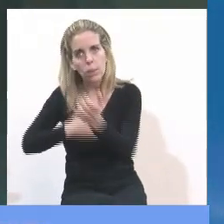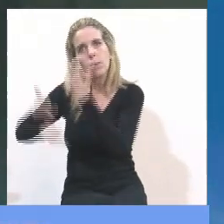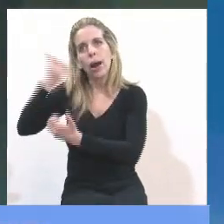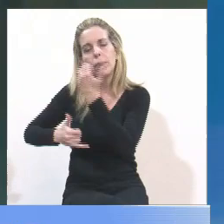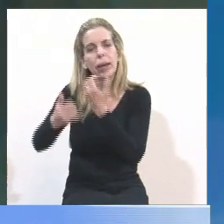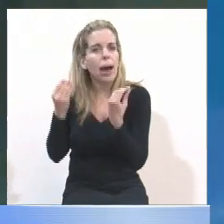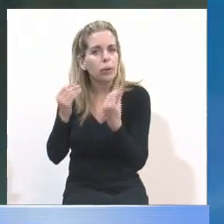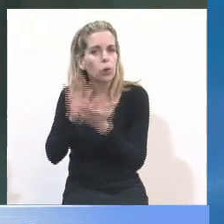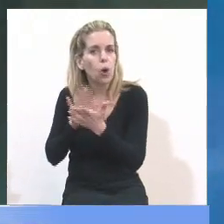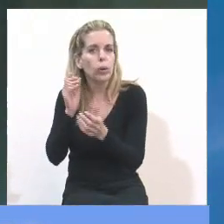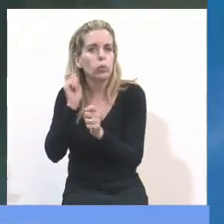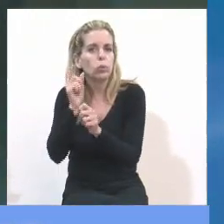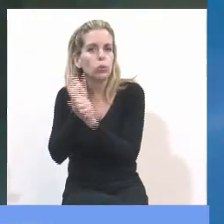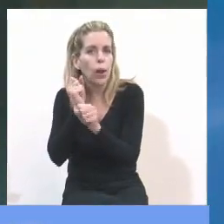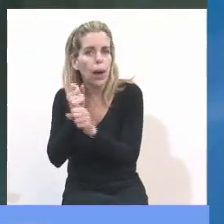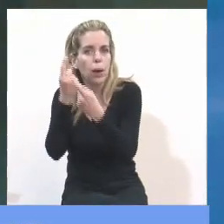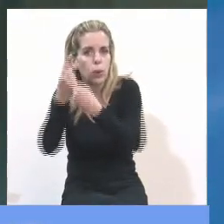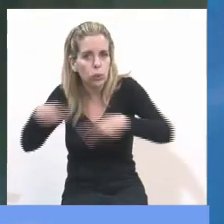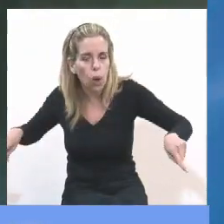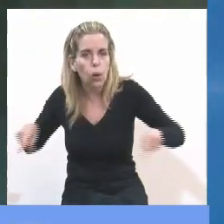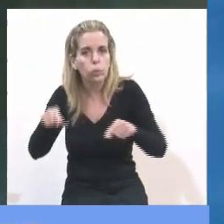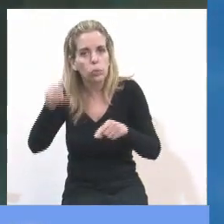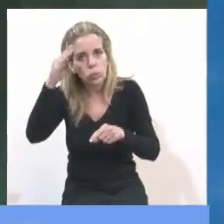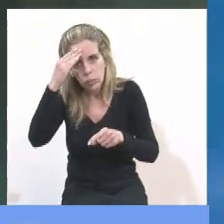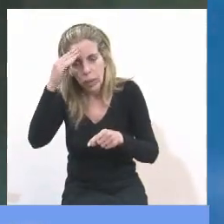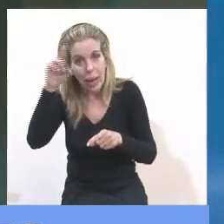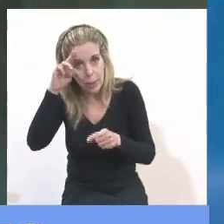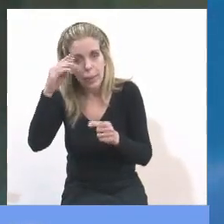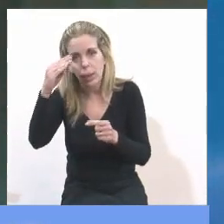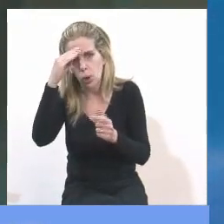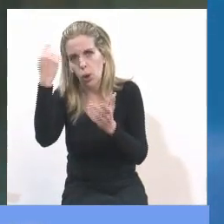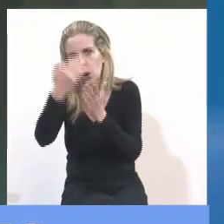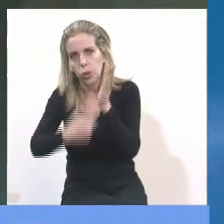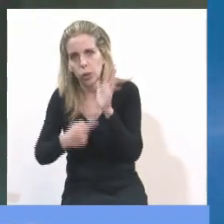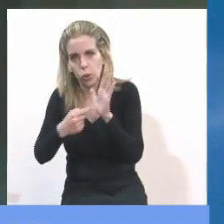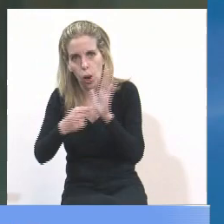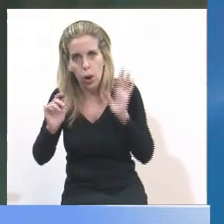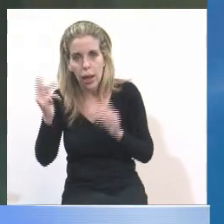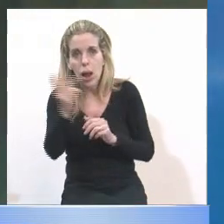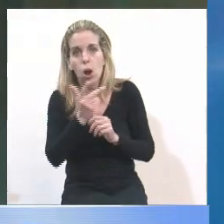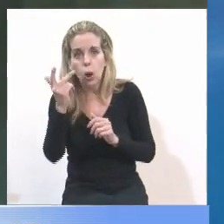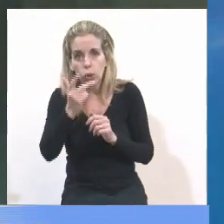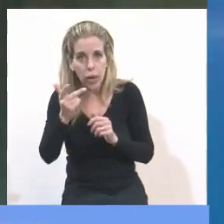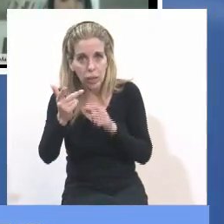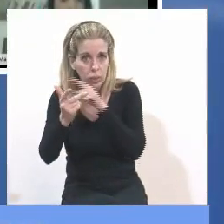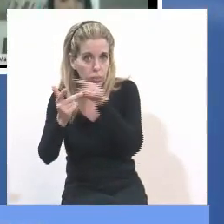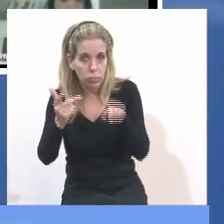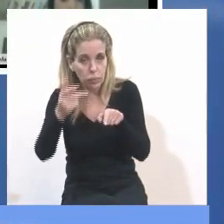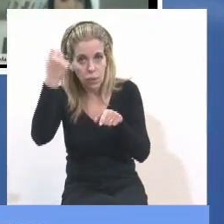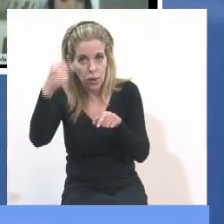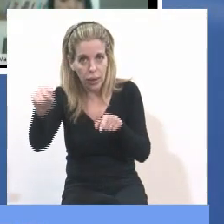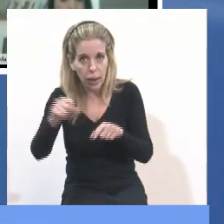el procedimiento especial constitucional de acuerdo del Senado